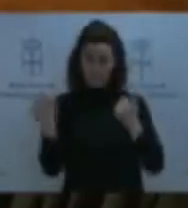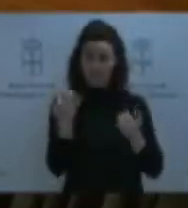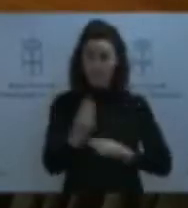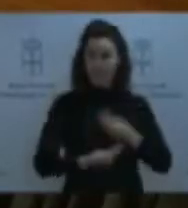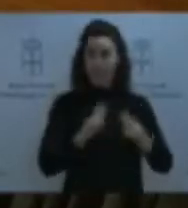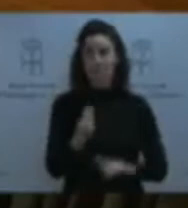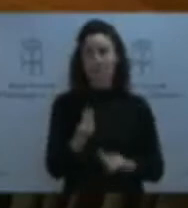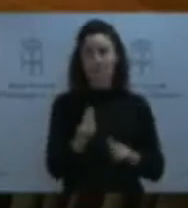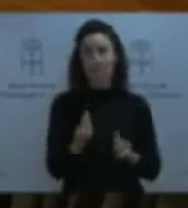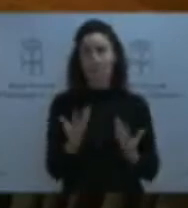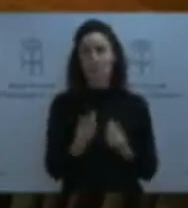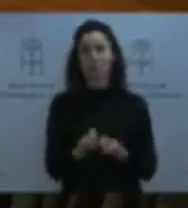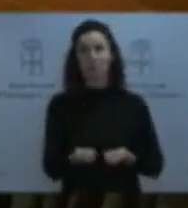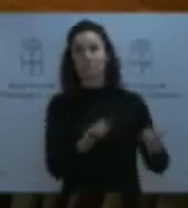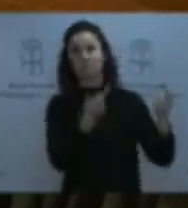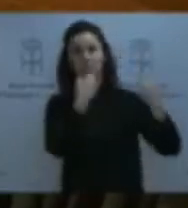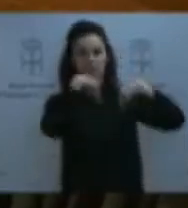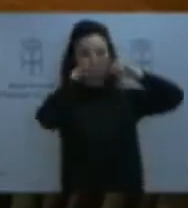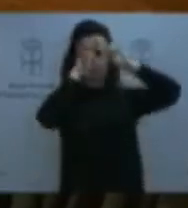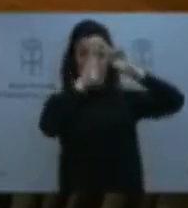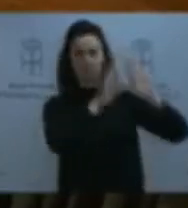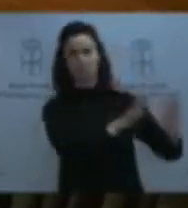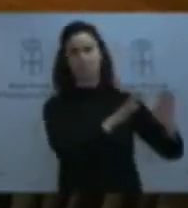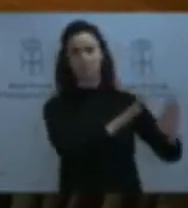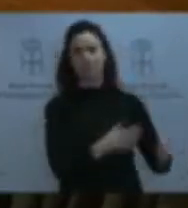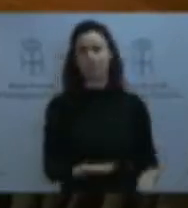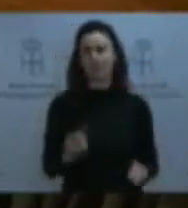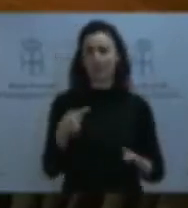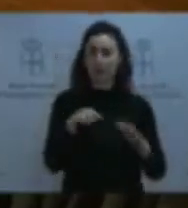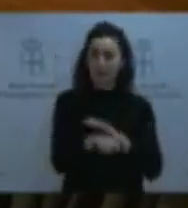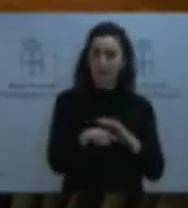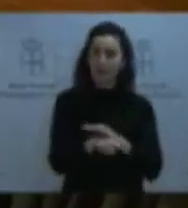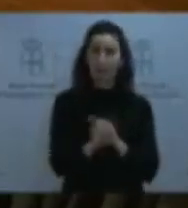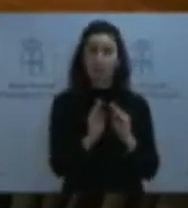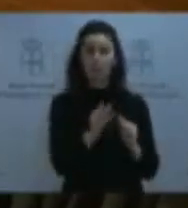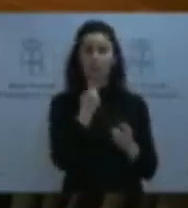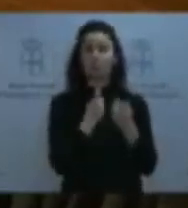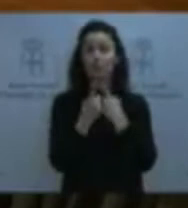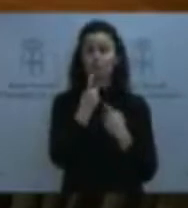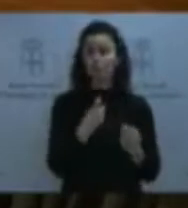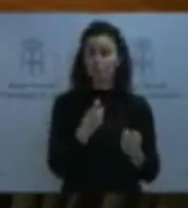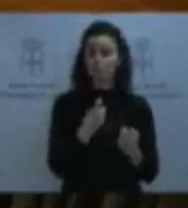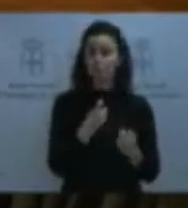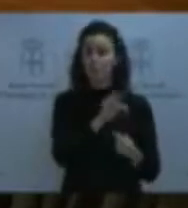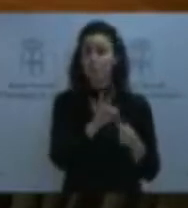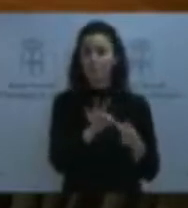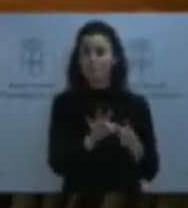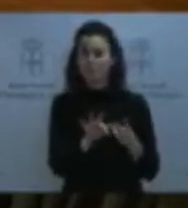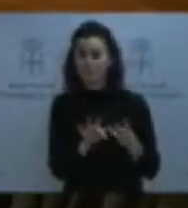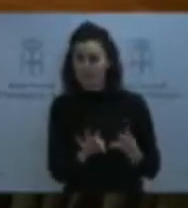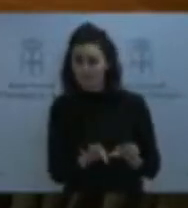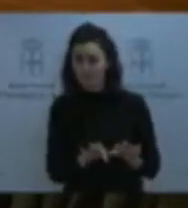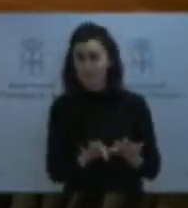hubiera mayor soltura en la gestión de las consultas sucesivas, sería posible hacerlo fuera